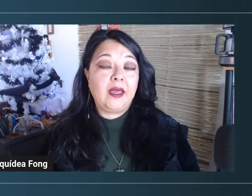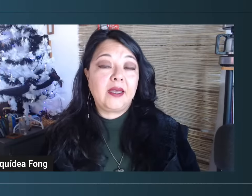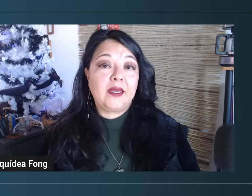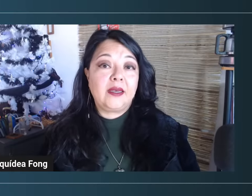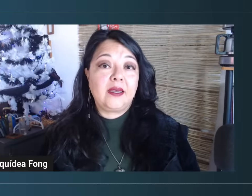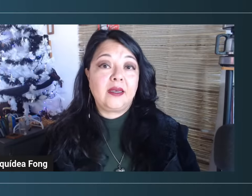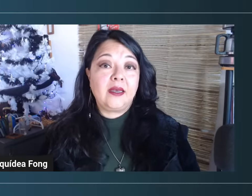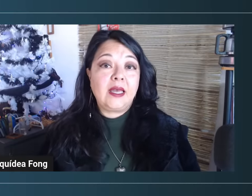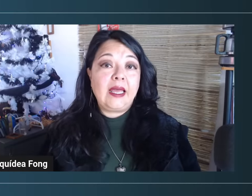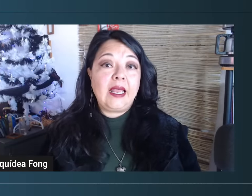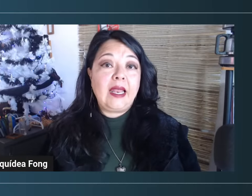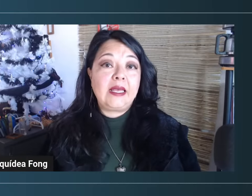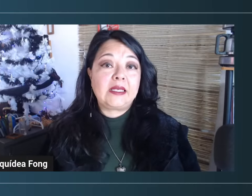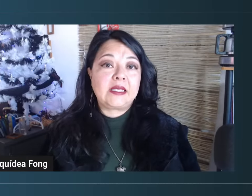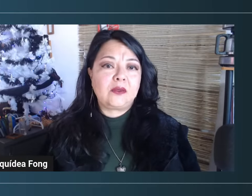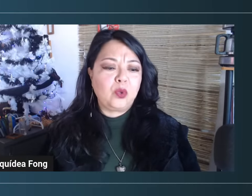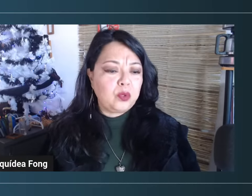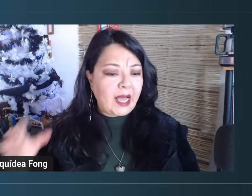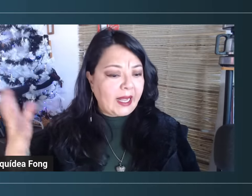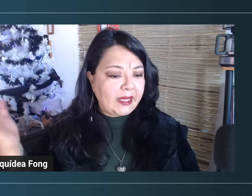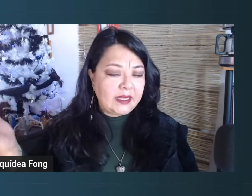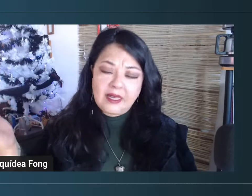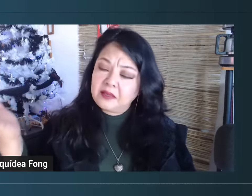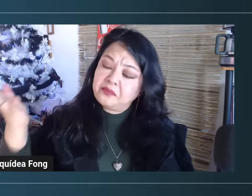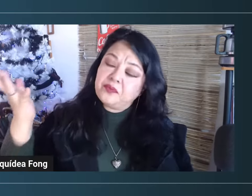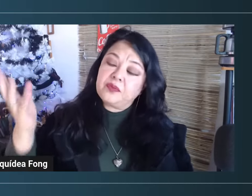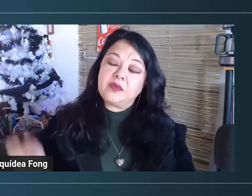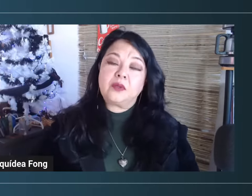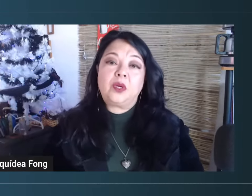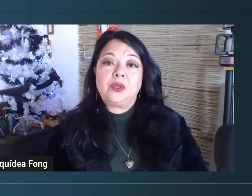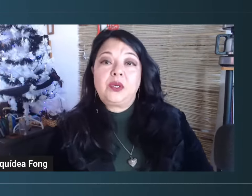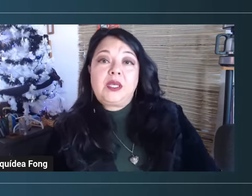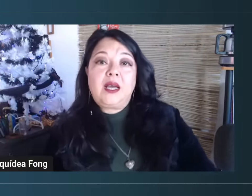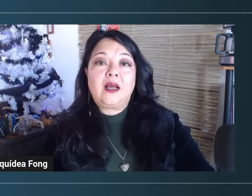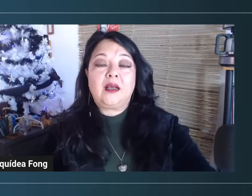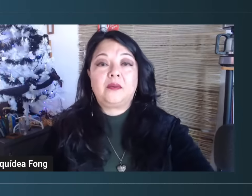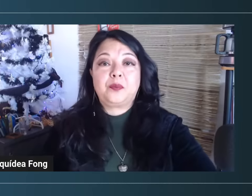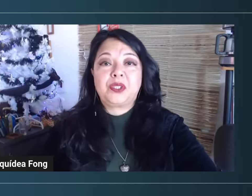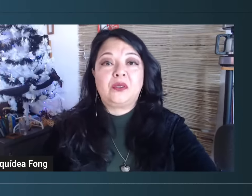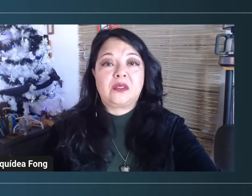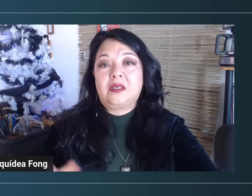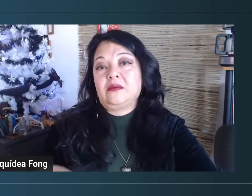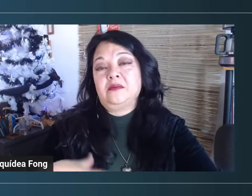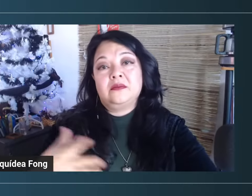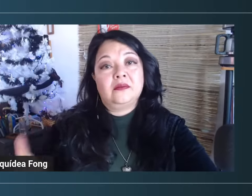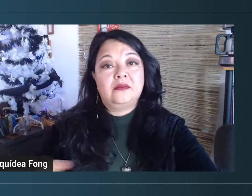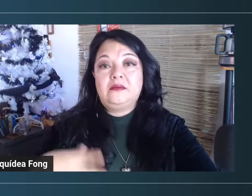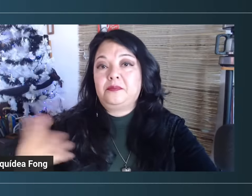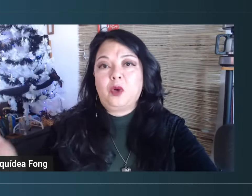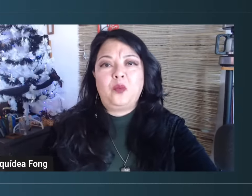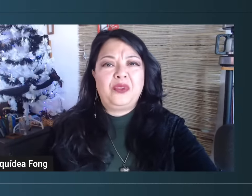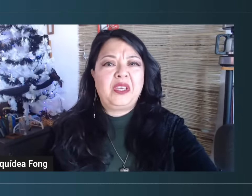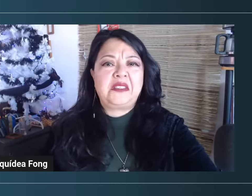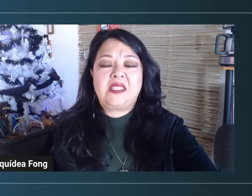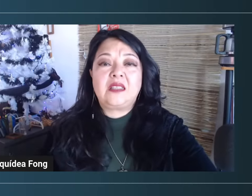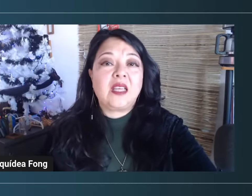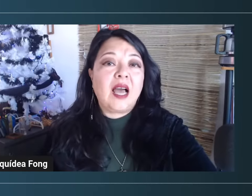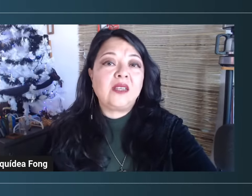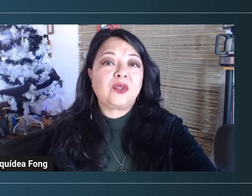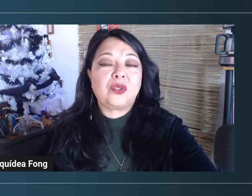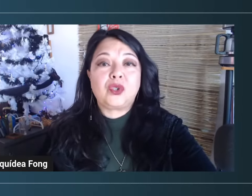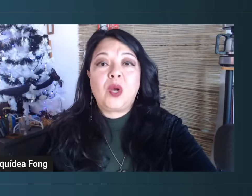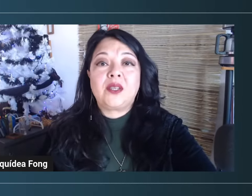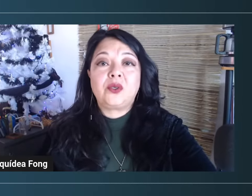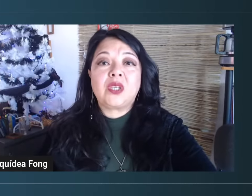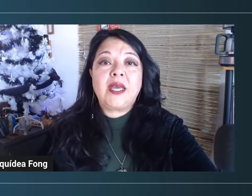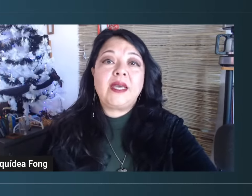eh eh se tuvo una caída cuando era Pues no sé como de 7